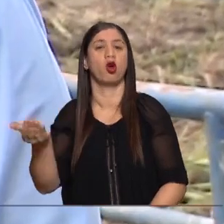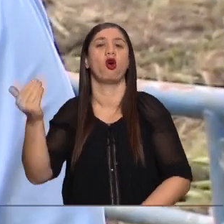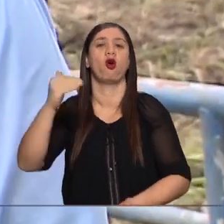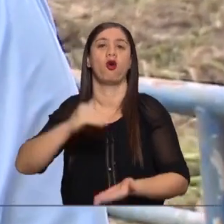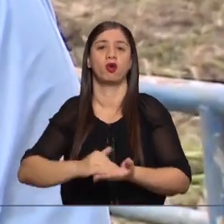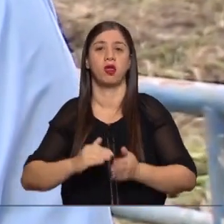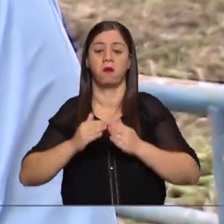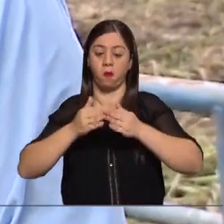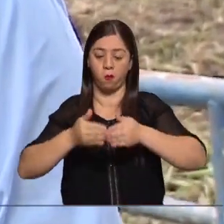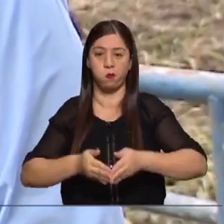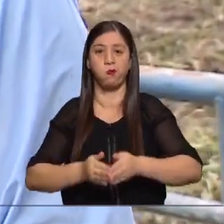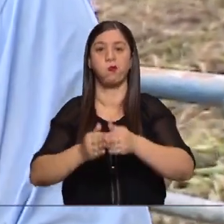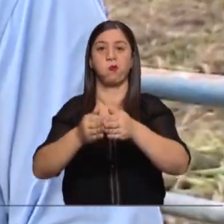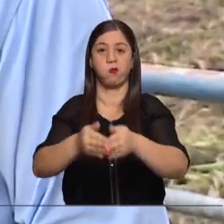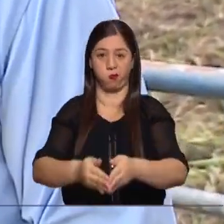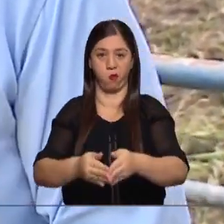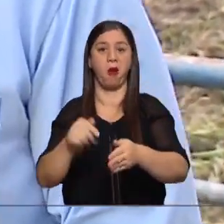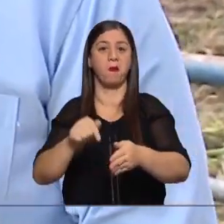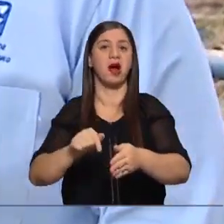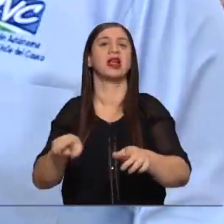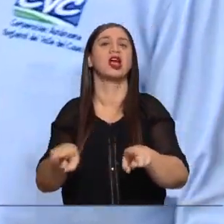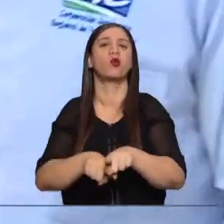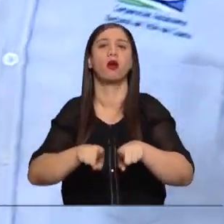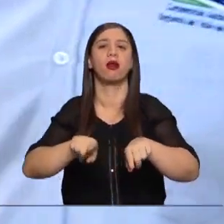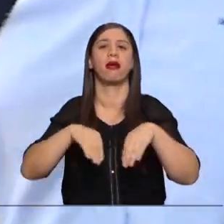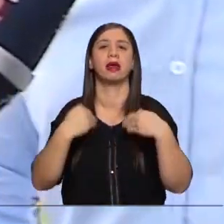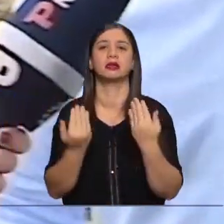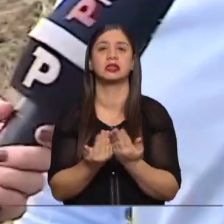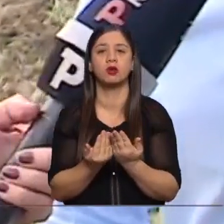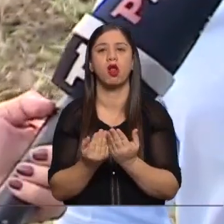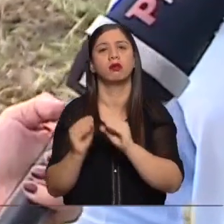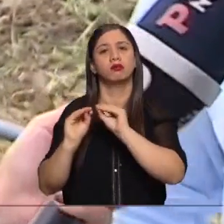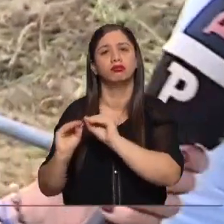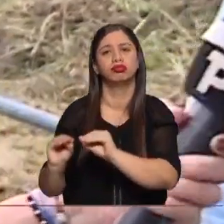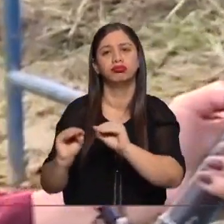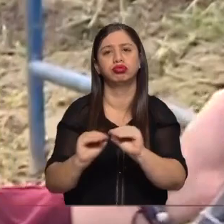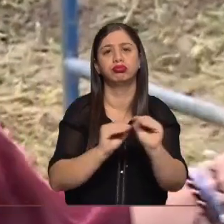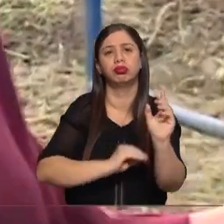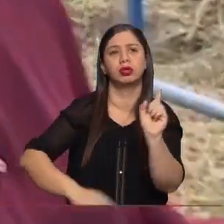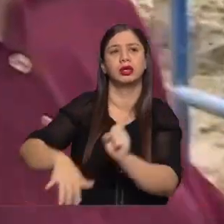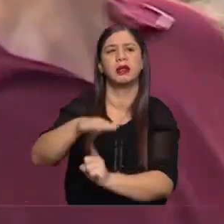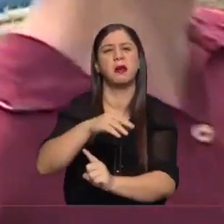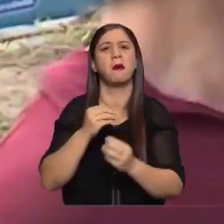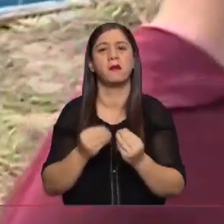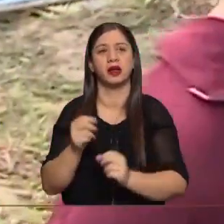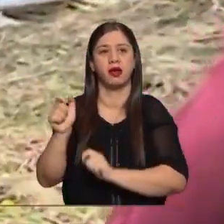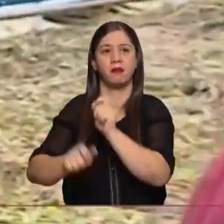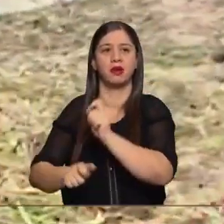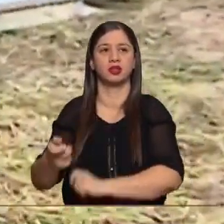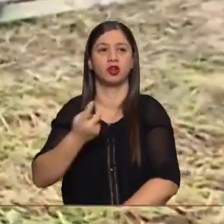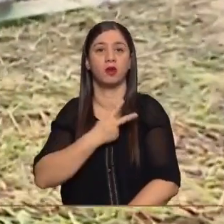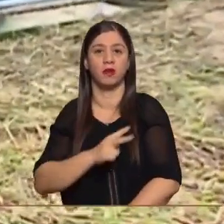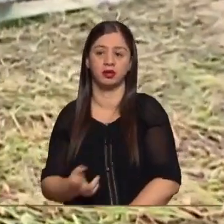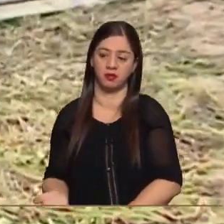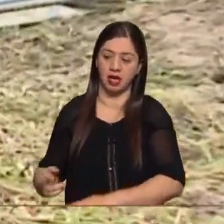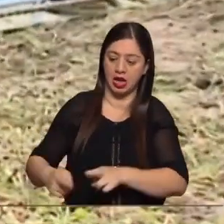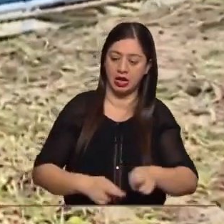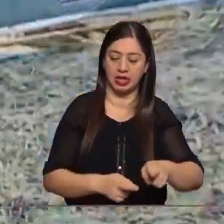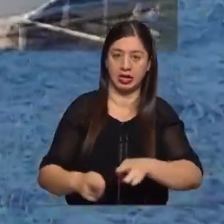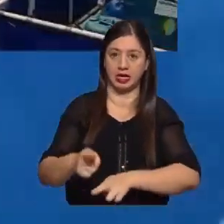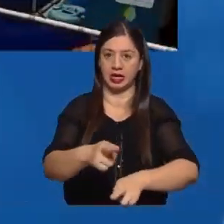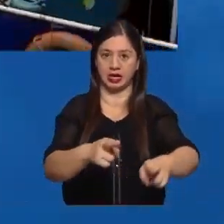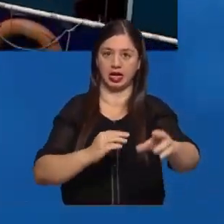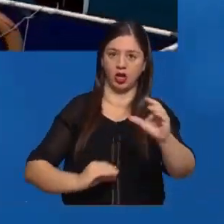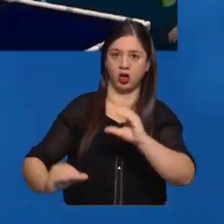relanzamiento de su barco escuela, una estrategia de educación ambiental para acercar a los vallecaucanos al río Cauca. Como se